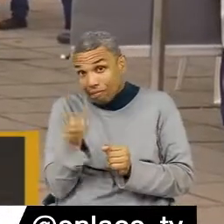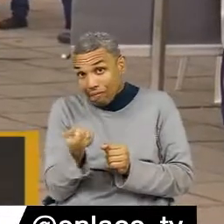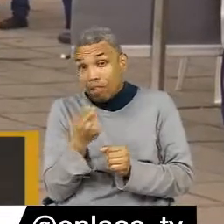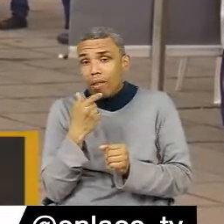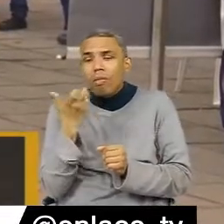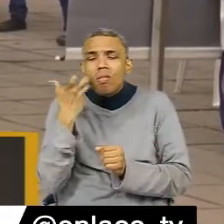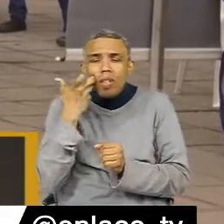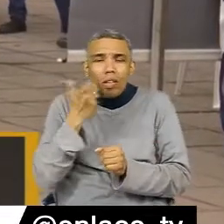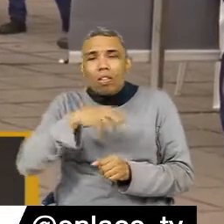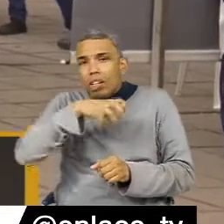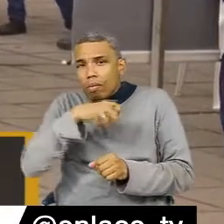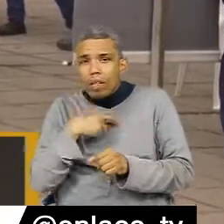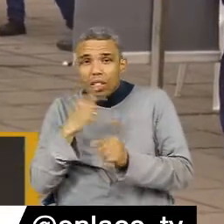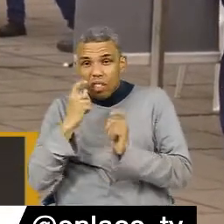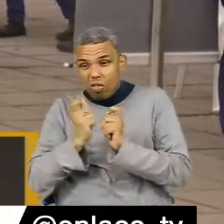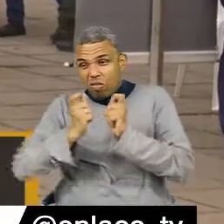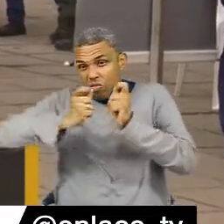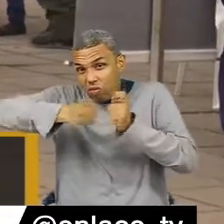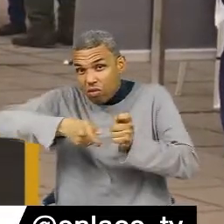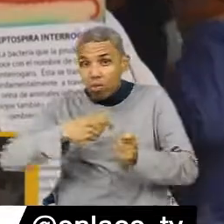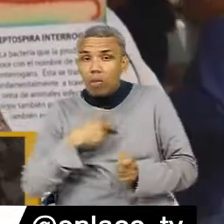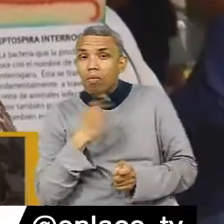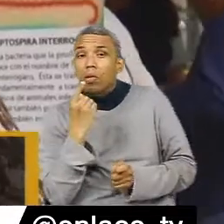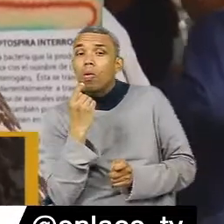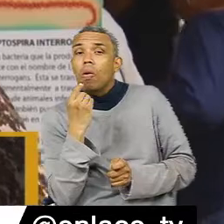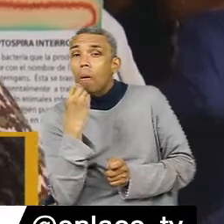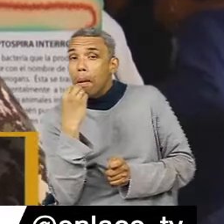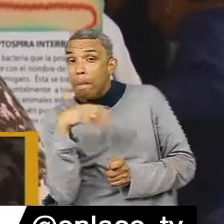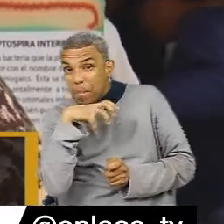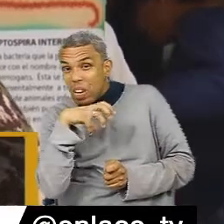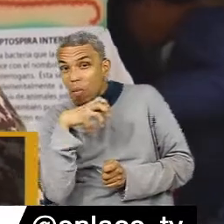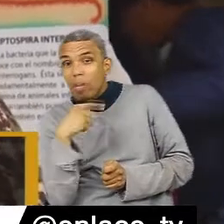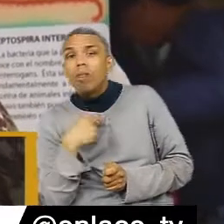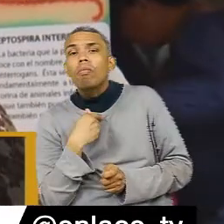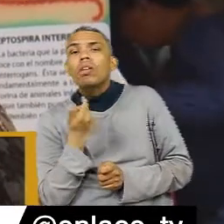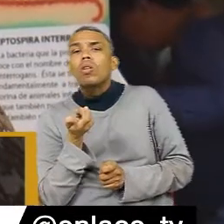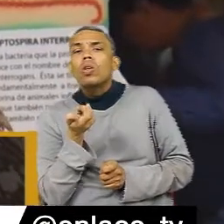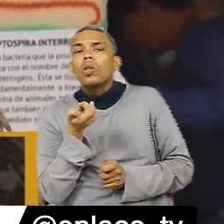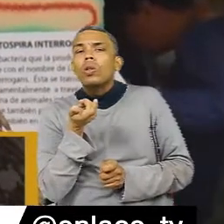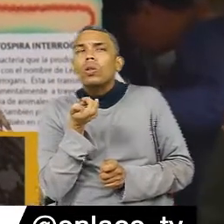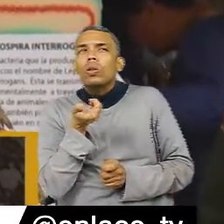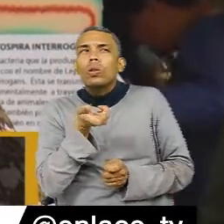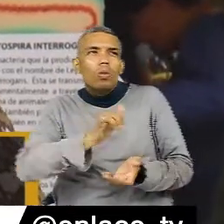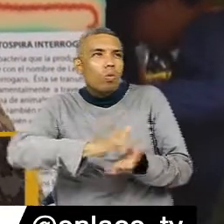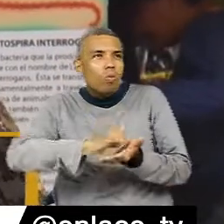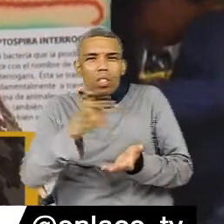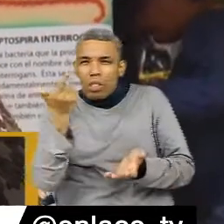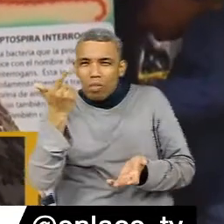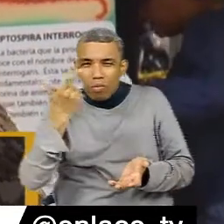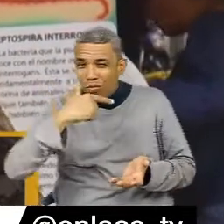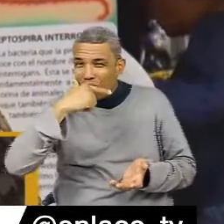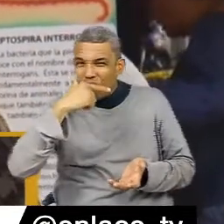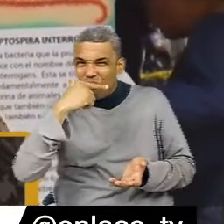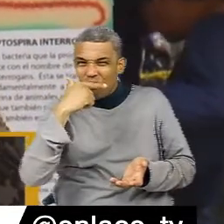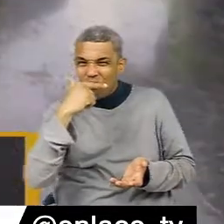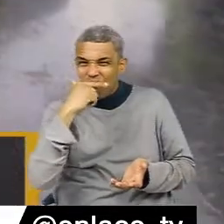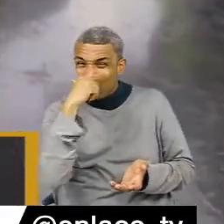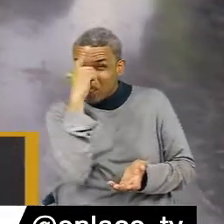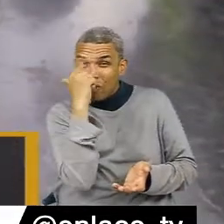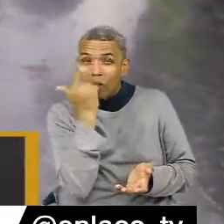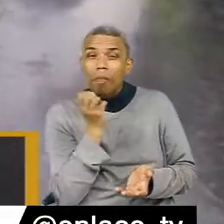propio hace esta defensora de animales en la ciudad. Un día muy importante porque nosotros estamos recordando que a nuestros animalitos los debemos